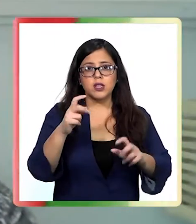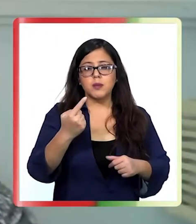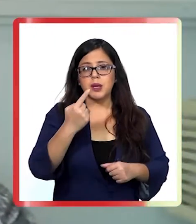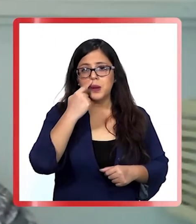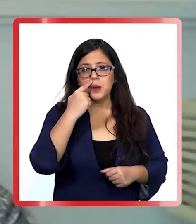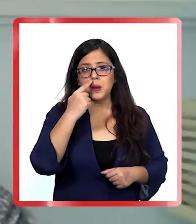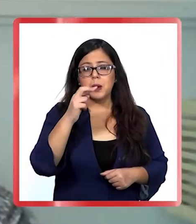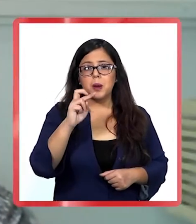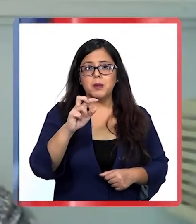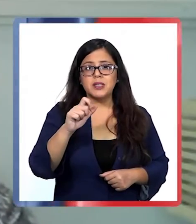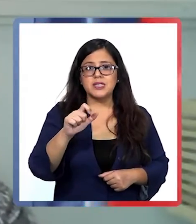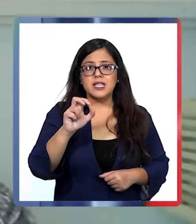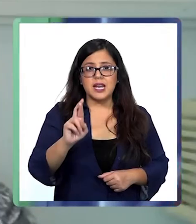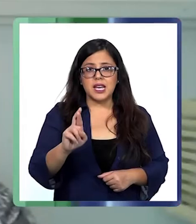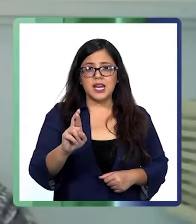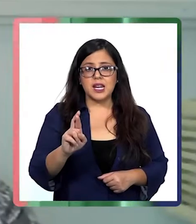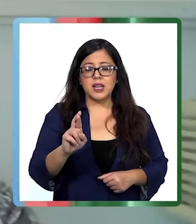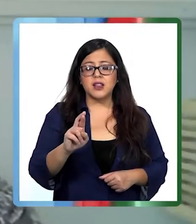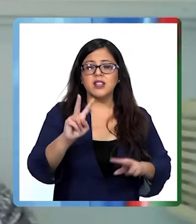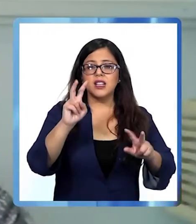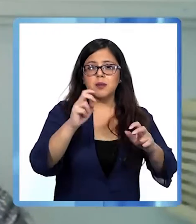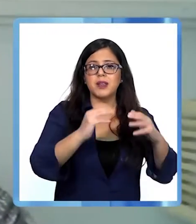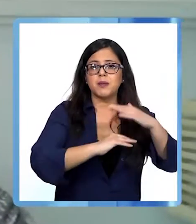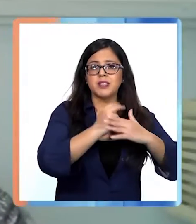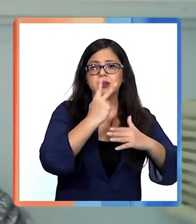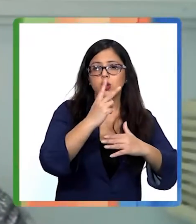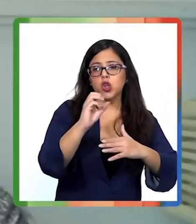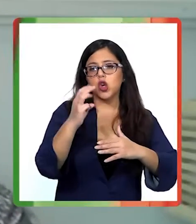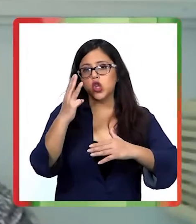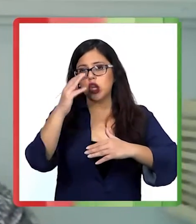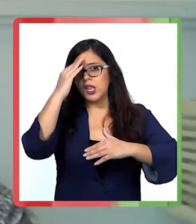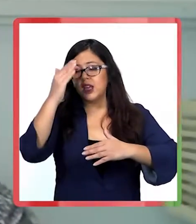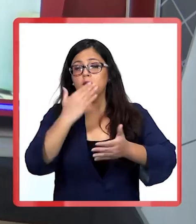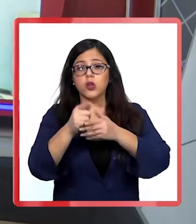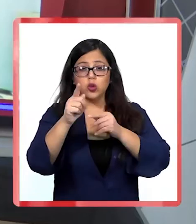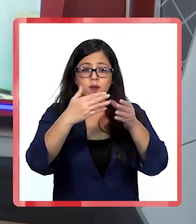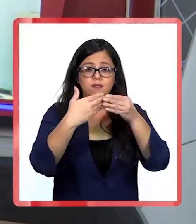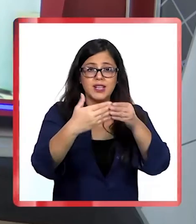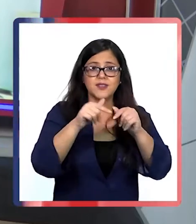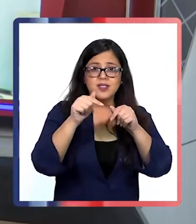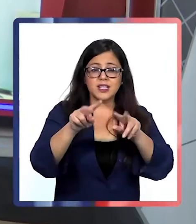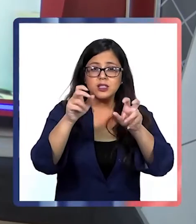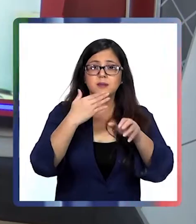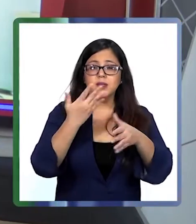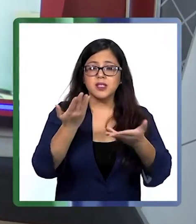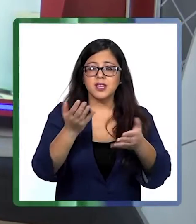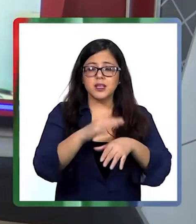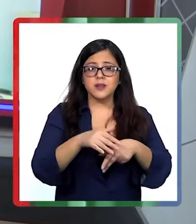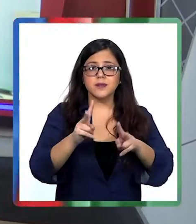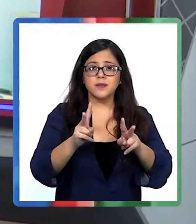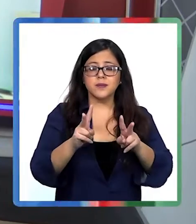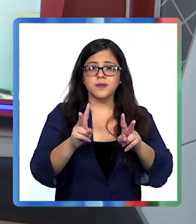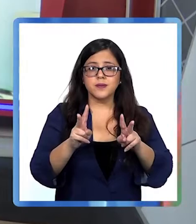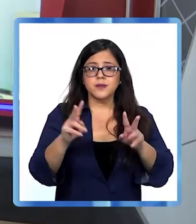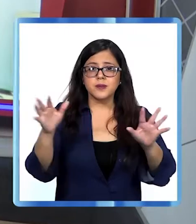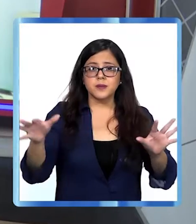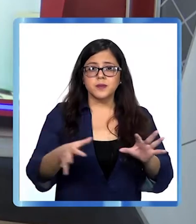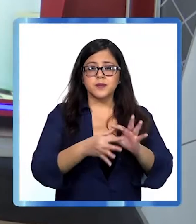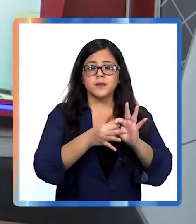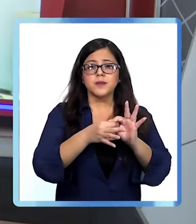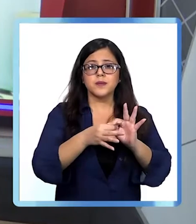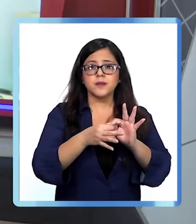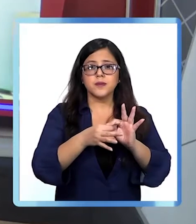exámenes negativos en previos dos días o máximo 3 días. Y en la medida que tú flexibilizas eso y con el